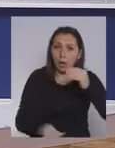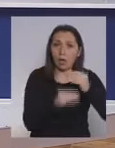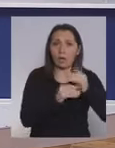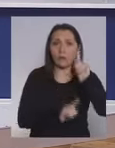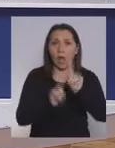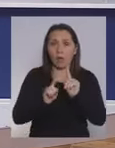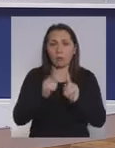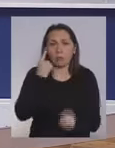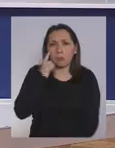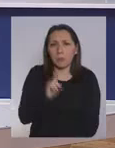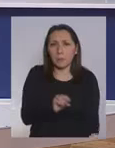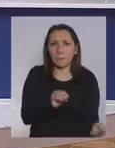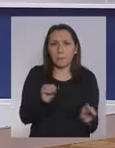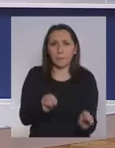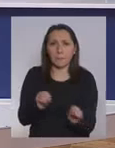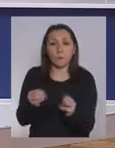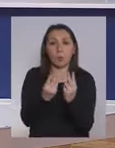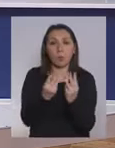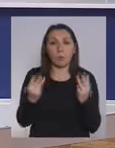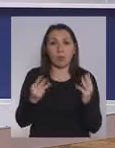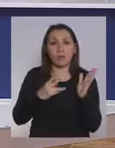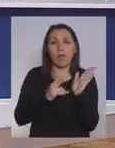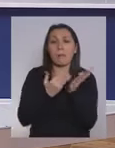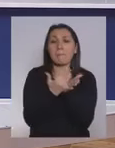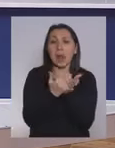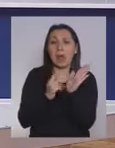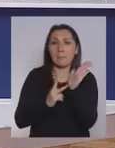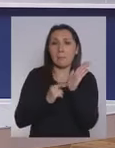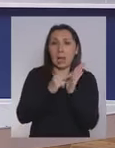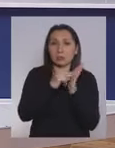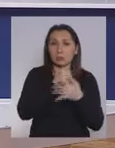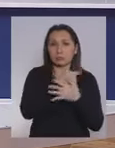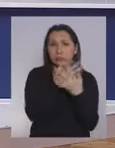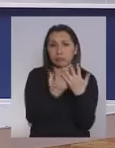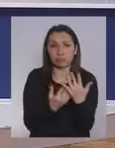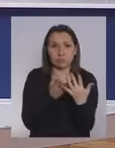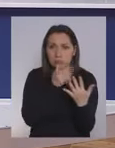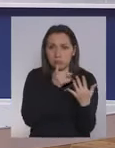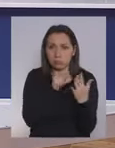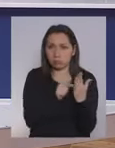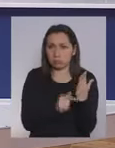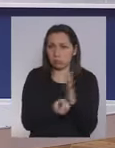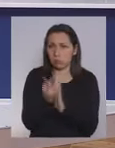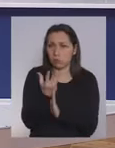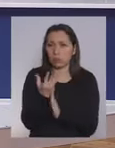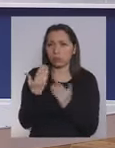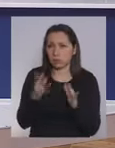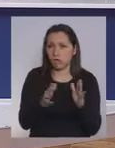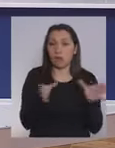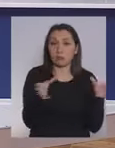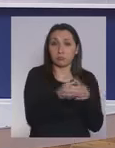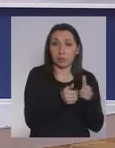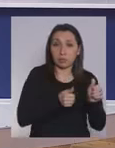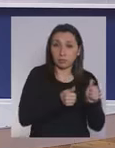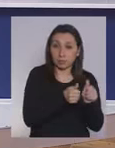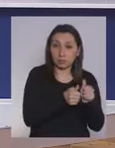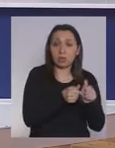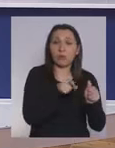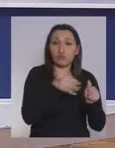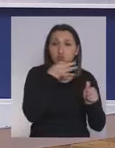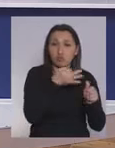algunos sin embargo en el sitio web del plan paso a paso esto no está actualizado se incorporaron las recomendaciones del consejo asesor